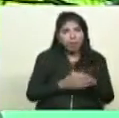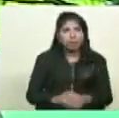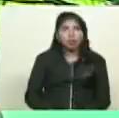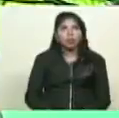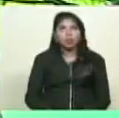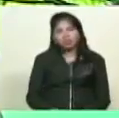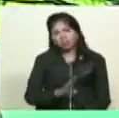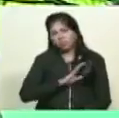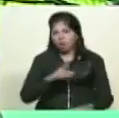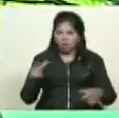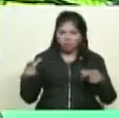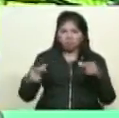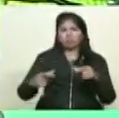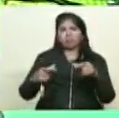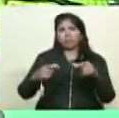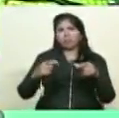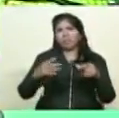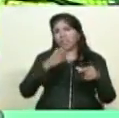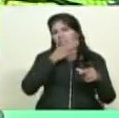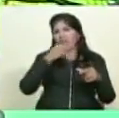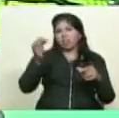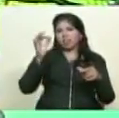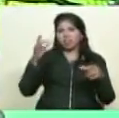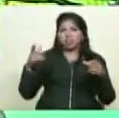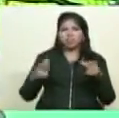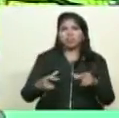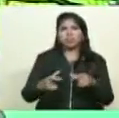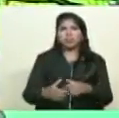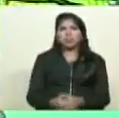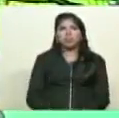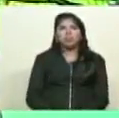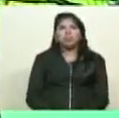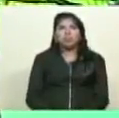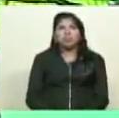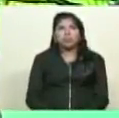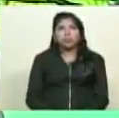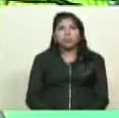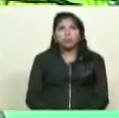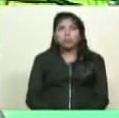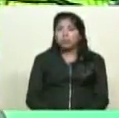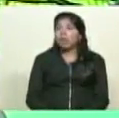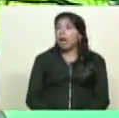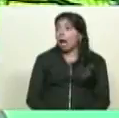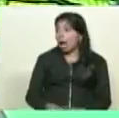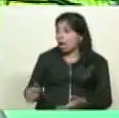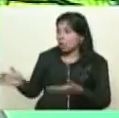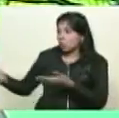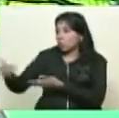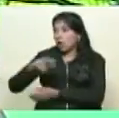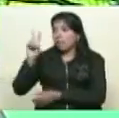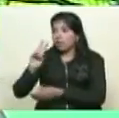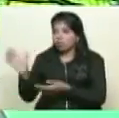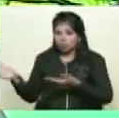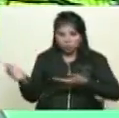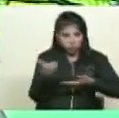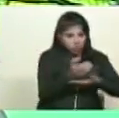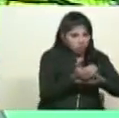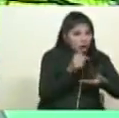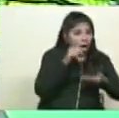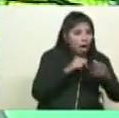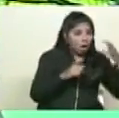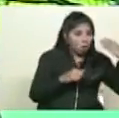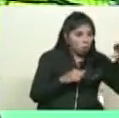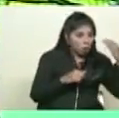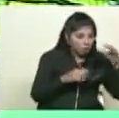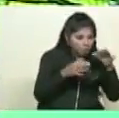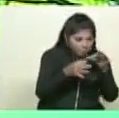El empaquecito. El empaque primario. El empaque primario. Se lo ponen allá y la pasan para acá para venderla mil